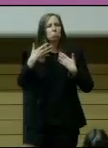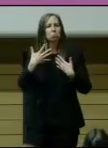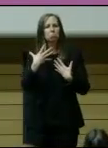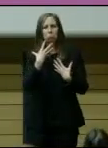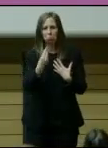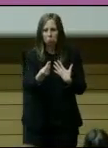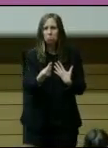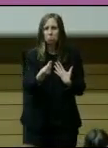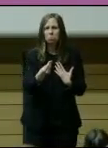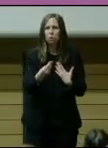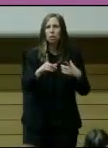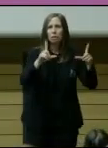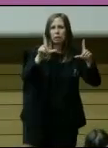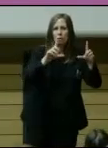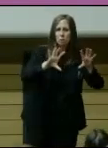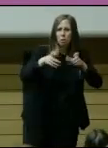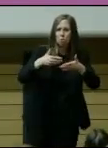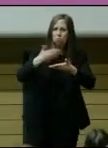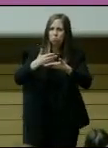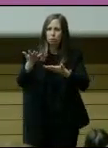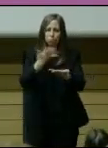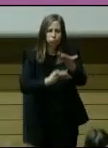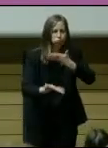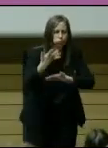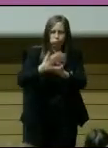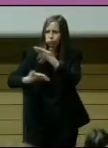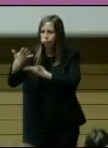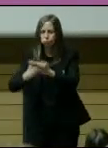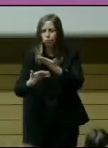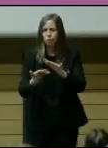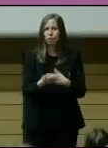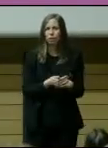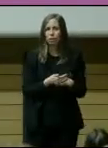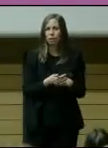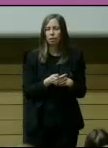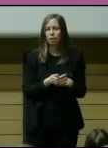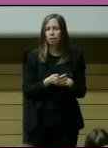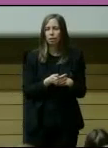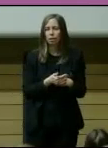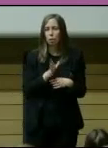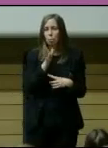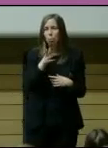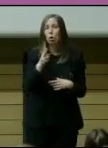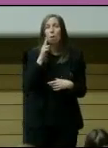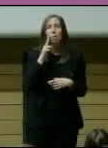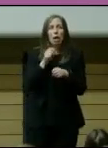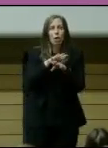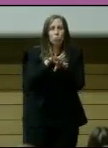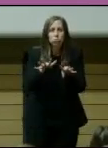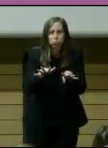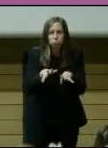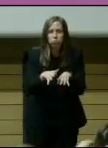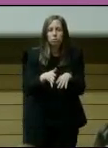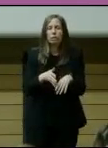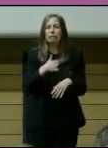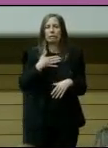medios de comunicación, digamos que se retroalimentó, pues claro, la gente medio presa del miedo, del morbo,